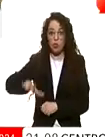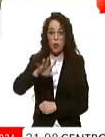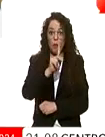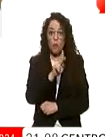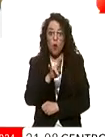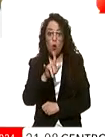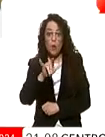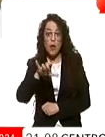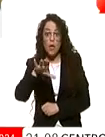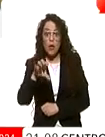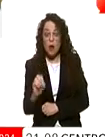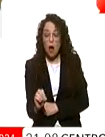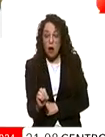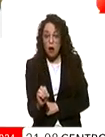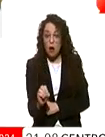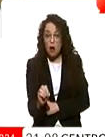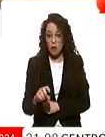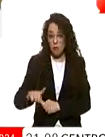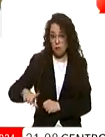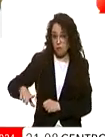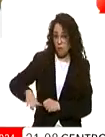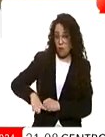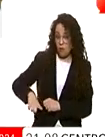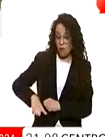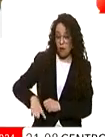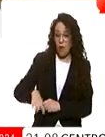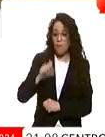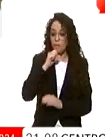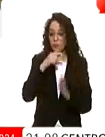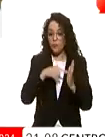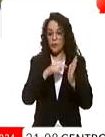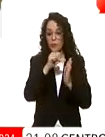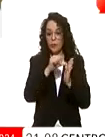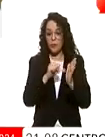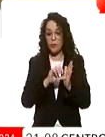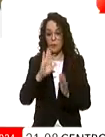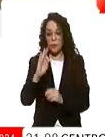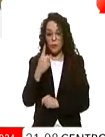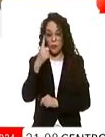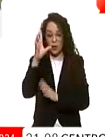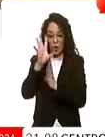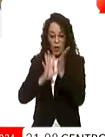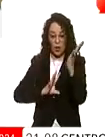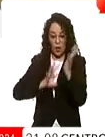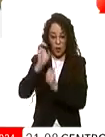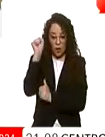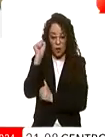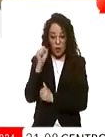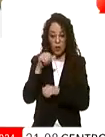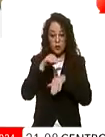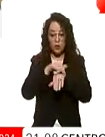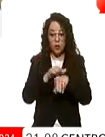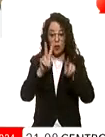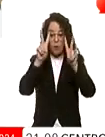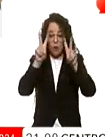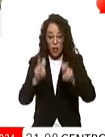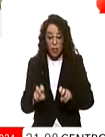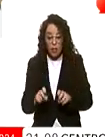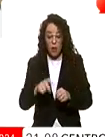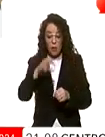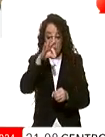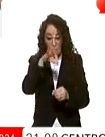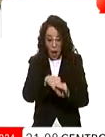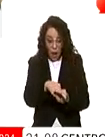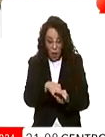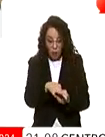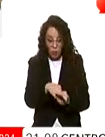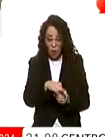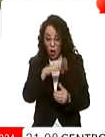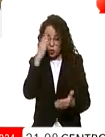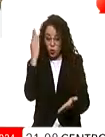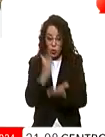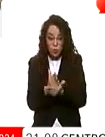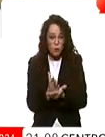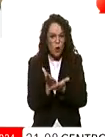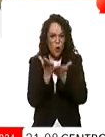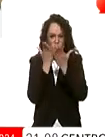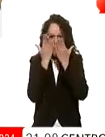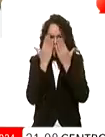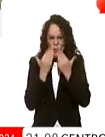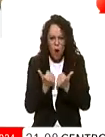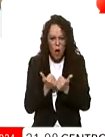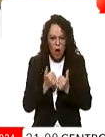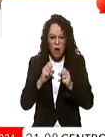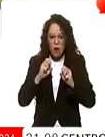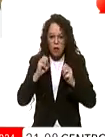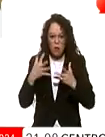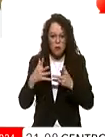pesar del propio texto del artículo 41 de la Constitución que dice que en materia electoral no hay suspensiones, se otorgaron